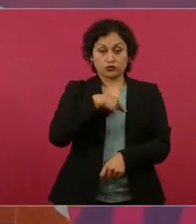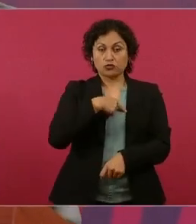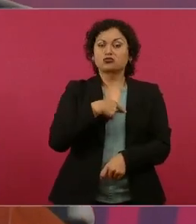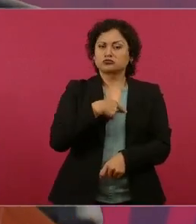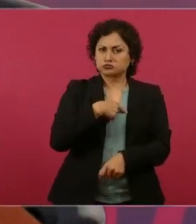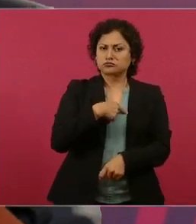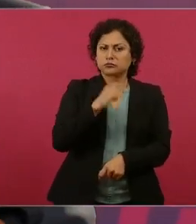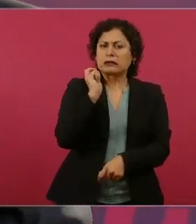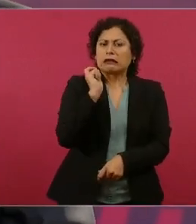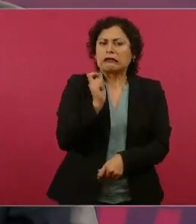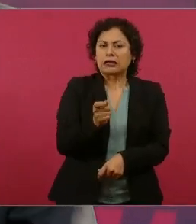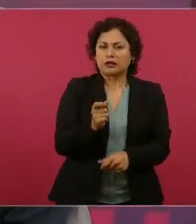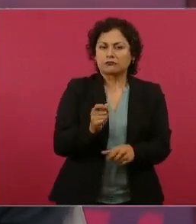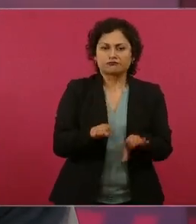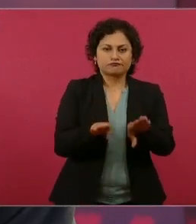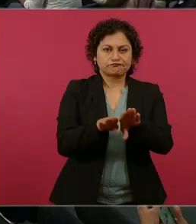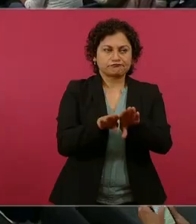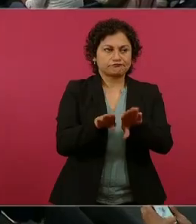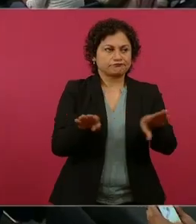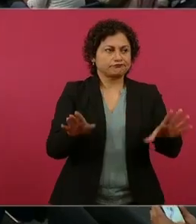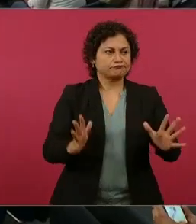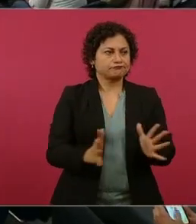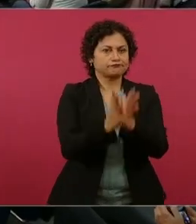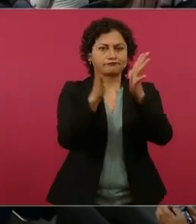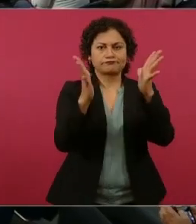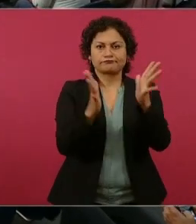¿Qué sucedió? Bueno,